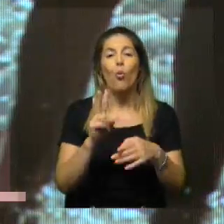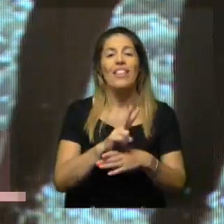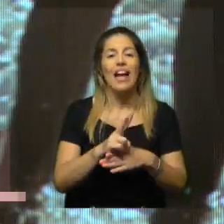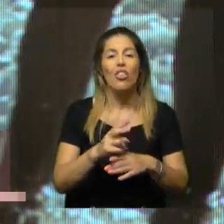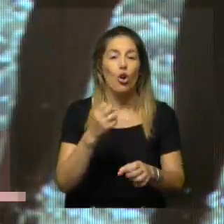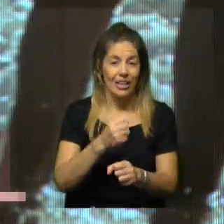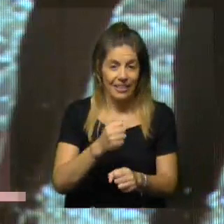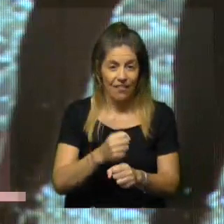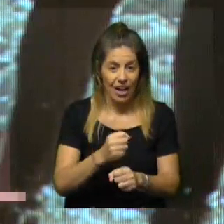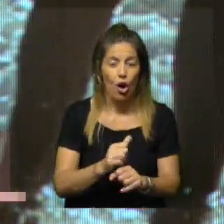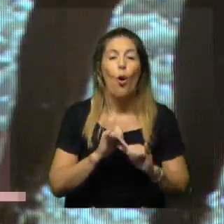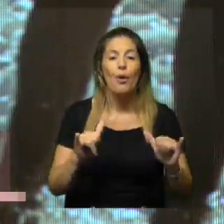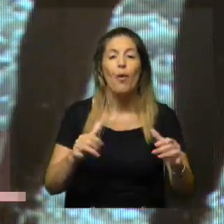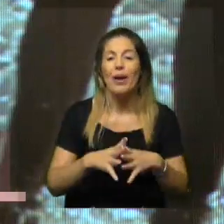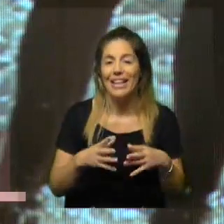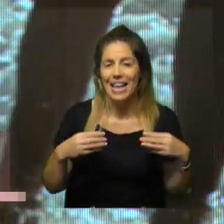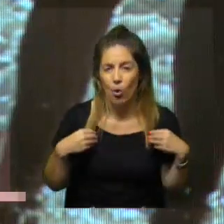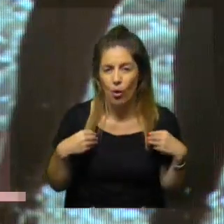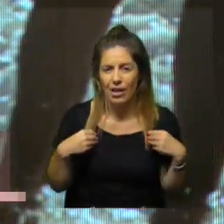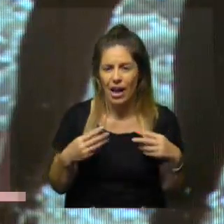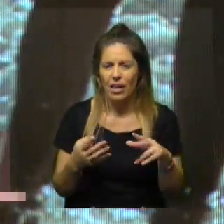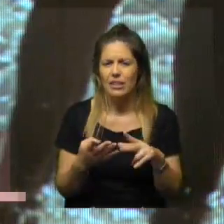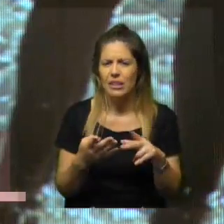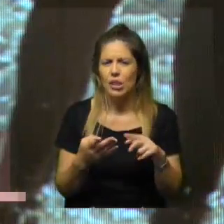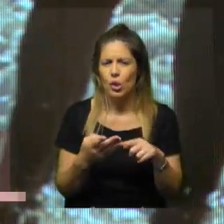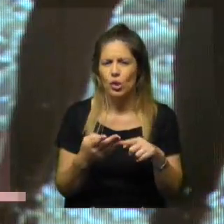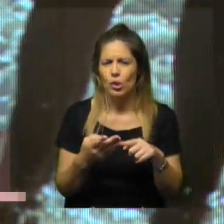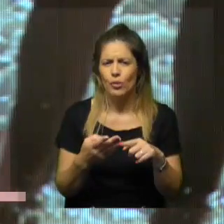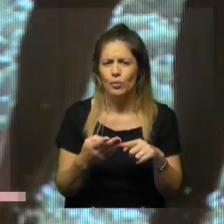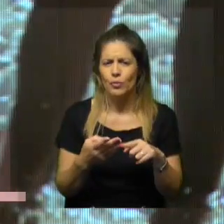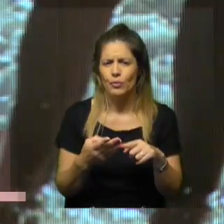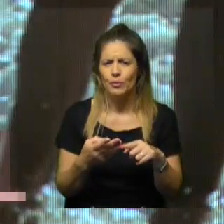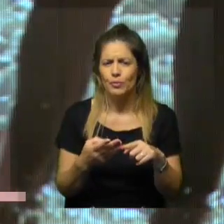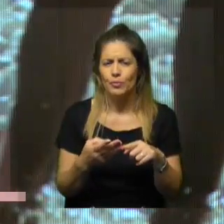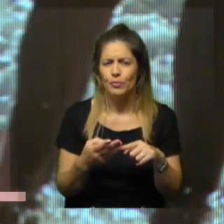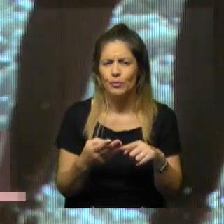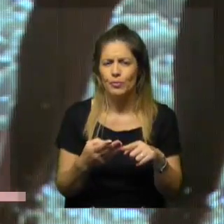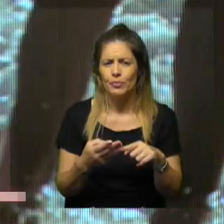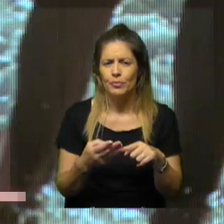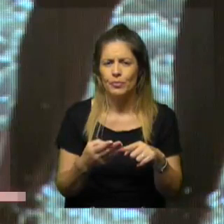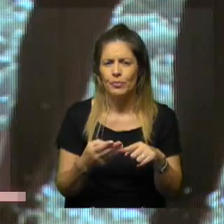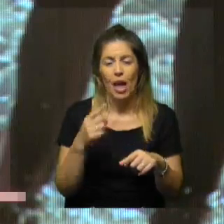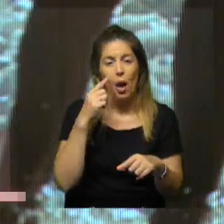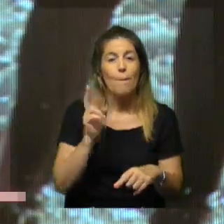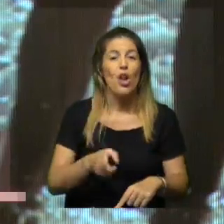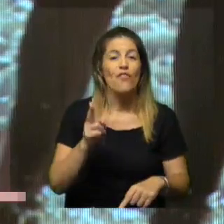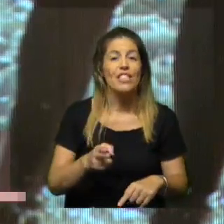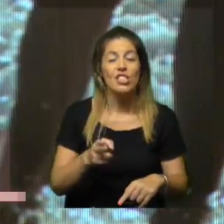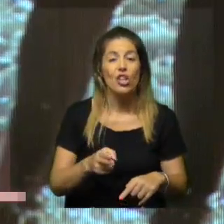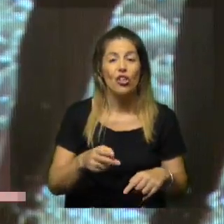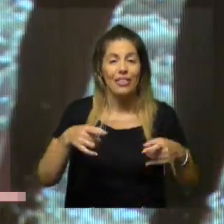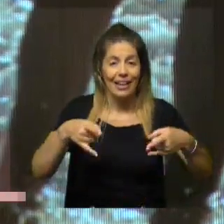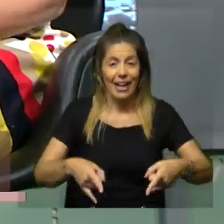y promover en la escuela. ¿Cuál es el otro? Previsión de uso de camas solares para... Ay, bueno, ese es el